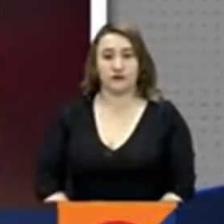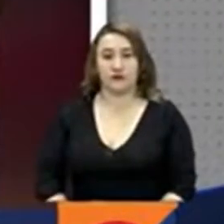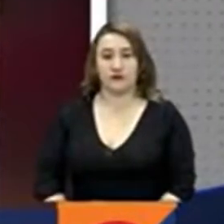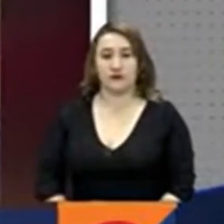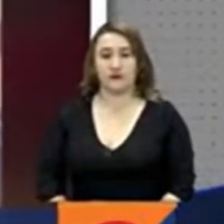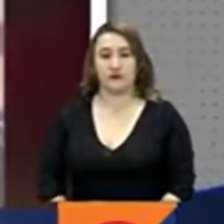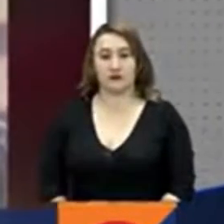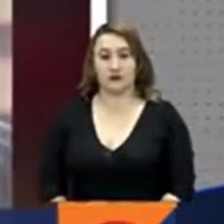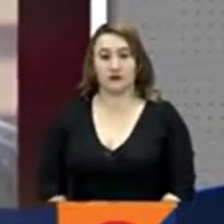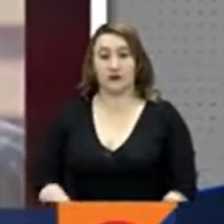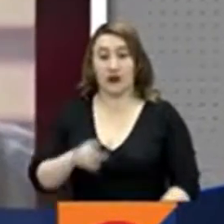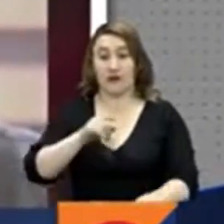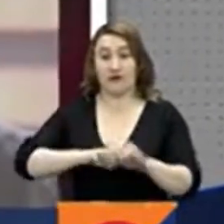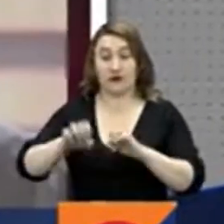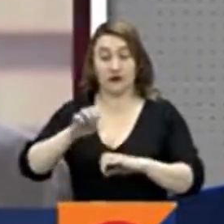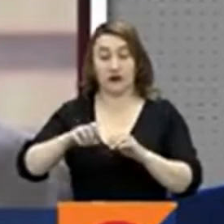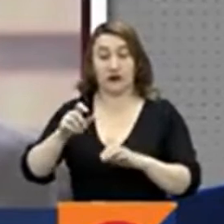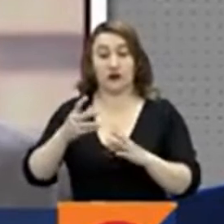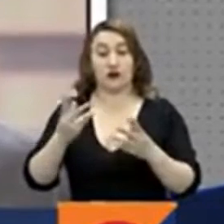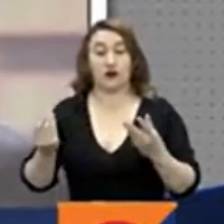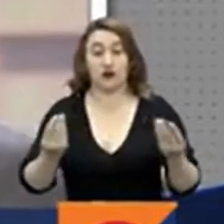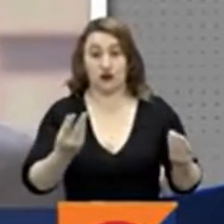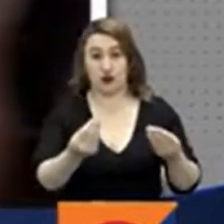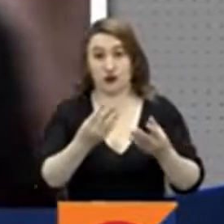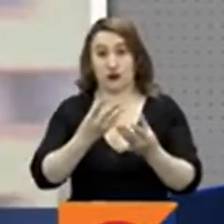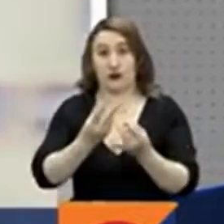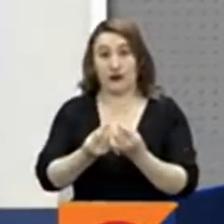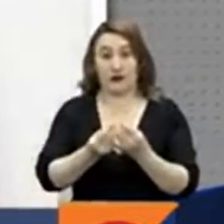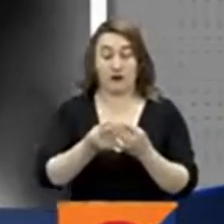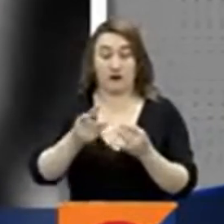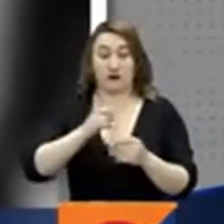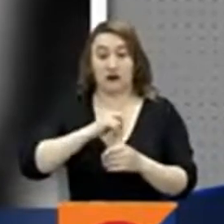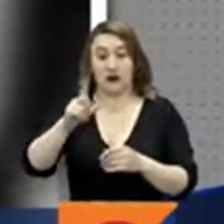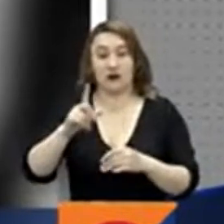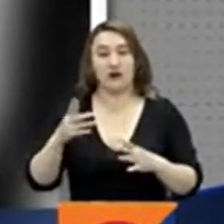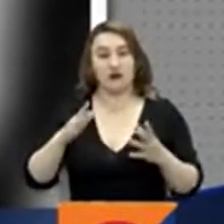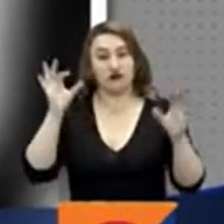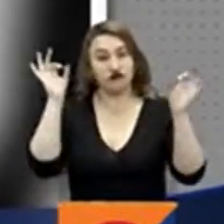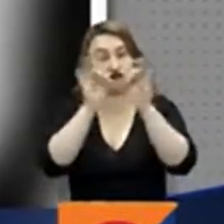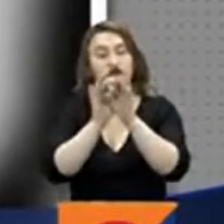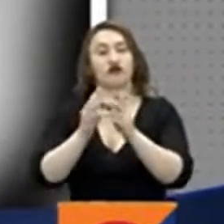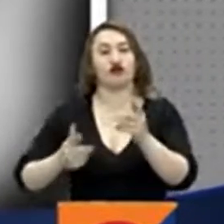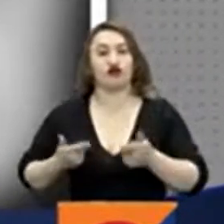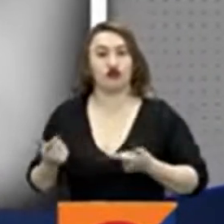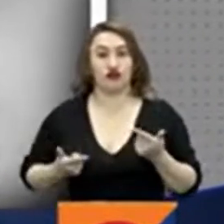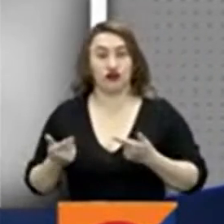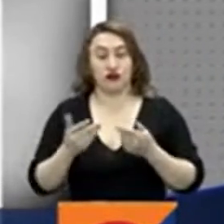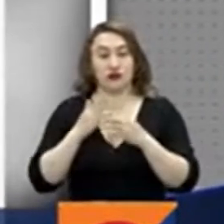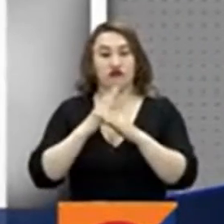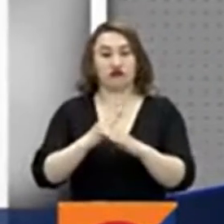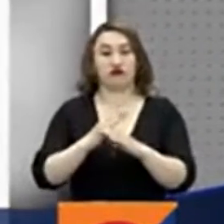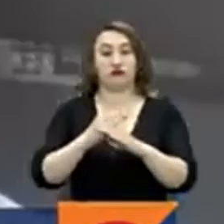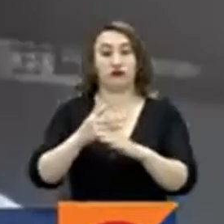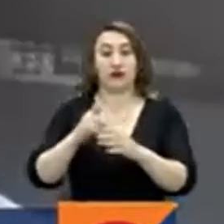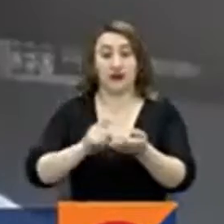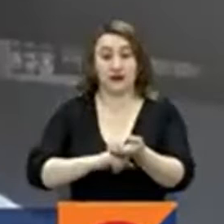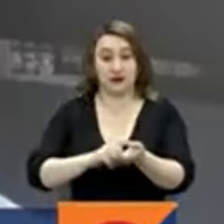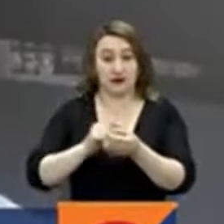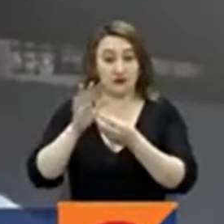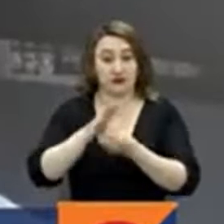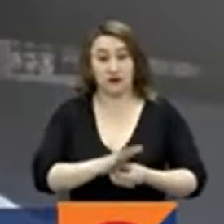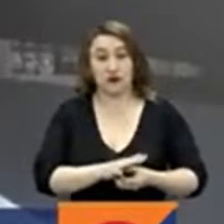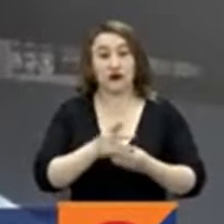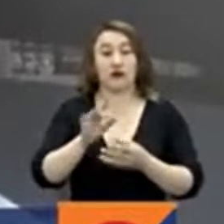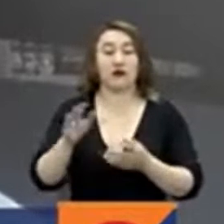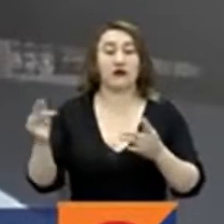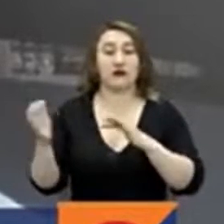Es defensora de las poblaciones étnicas. Su labor como líder se ha enfocado en la lucha contra el racismo y el conflicto. Son poblaciones